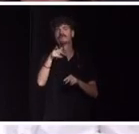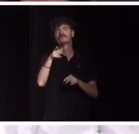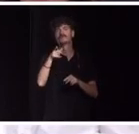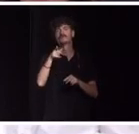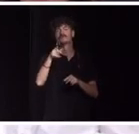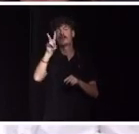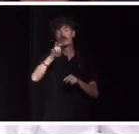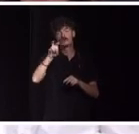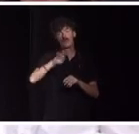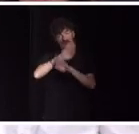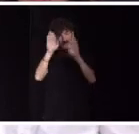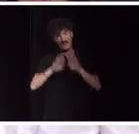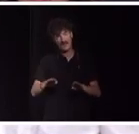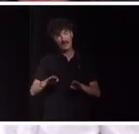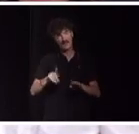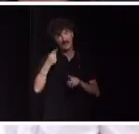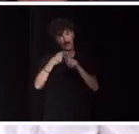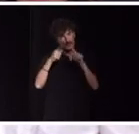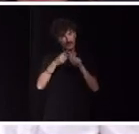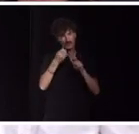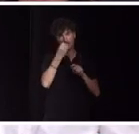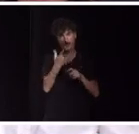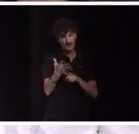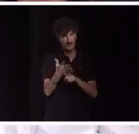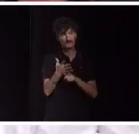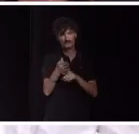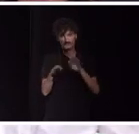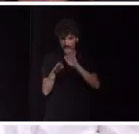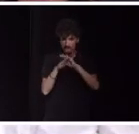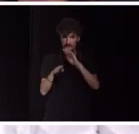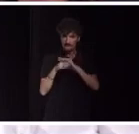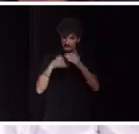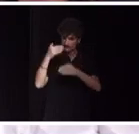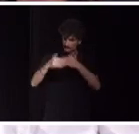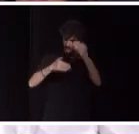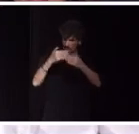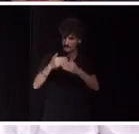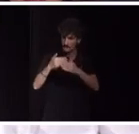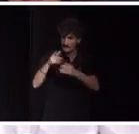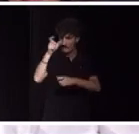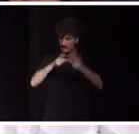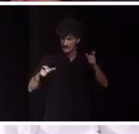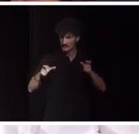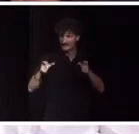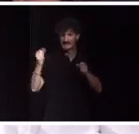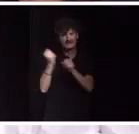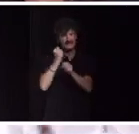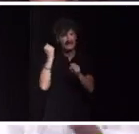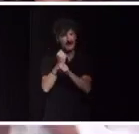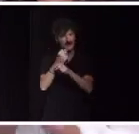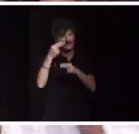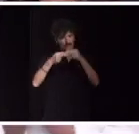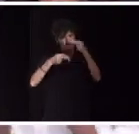cosas útiles, las más hermosas, siempre se hicieron de manos de la clase trabajadora.